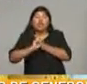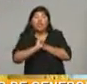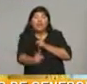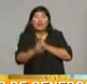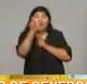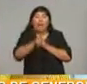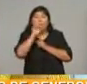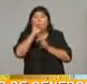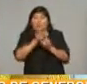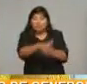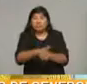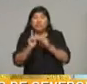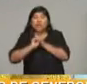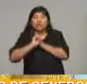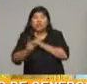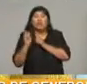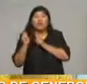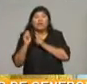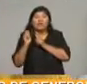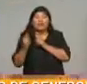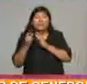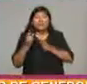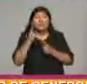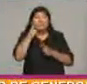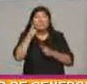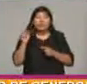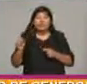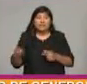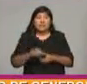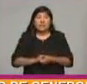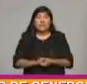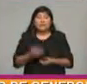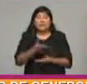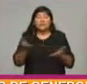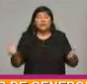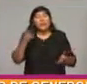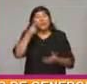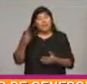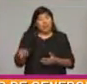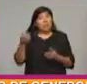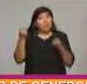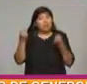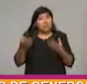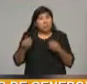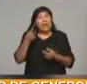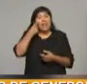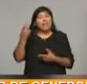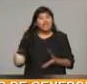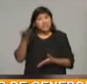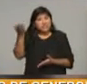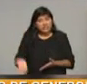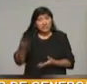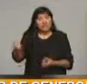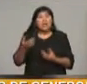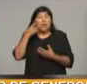municipios así que nos parece también destacable la actitud de estos intendentes y la predisposición con esta problemática